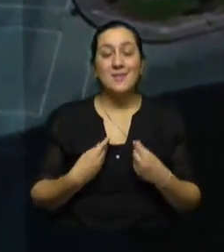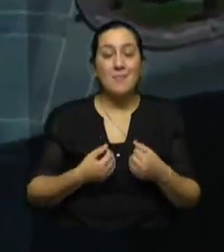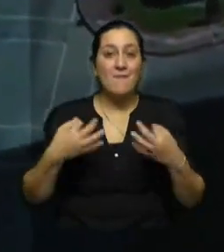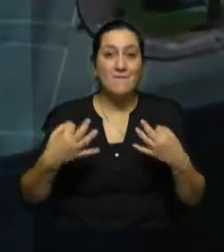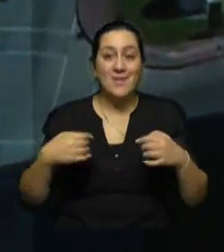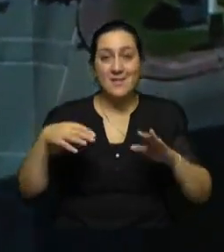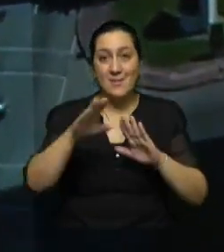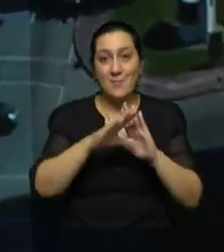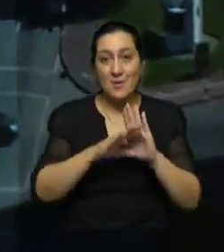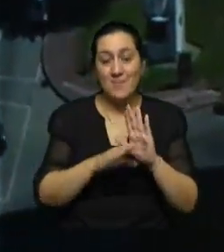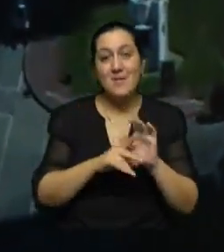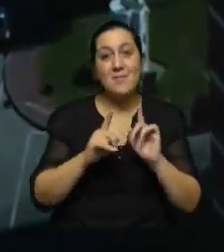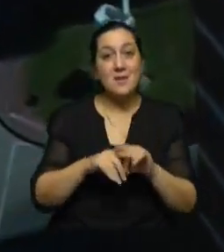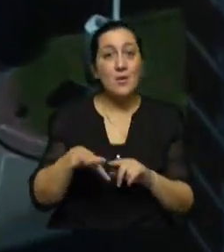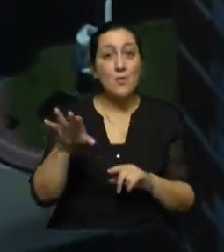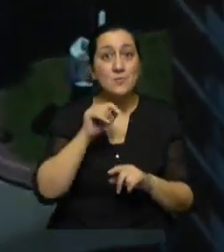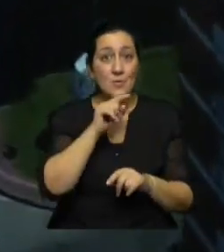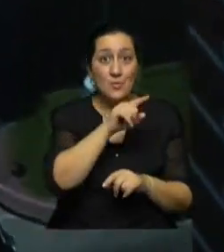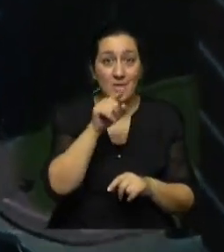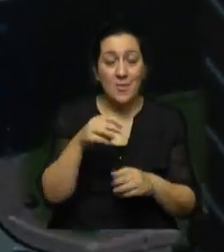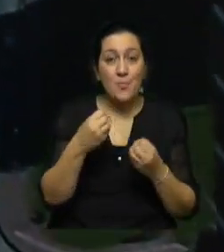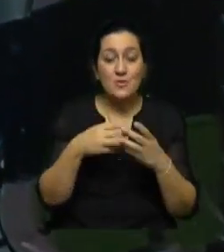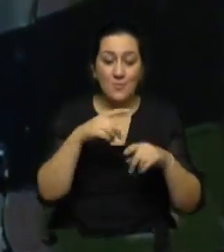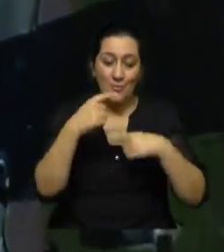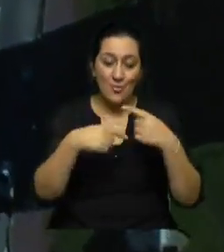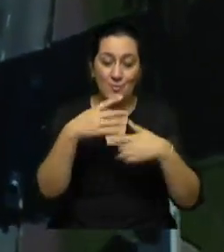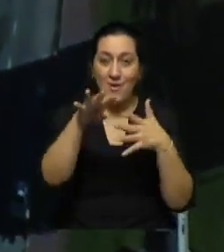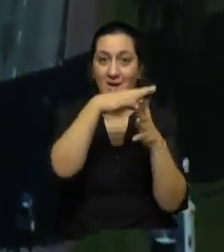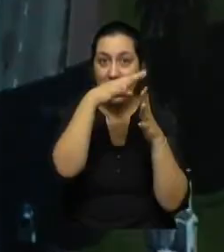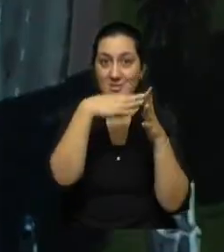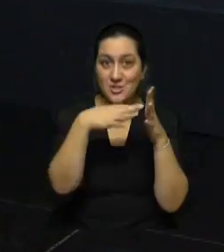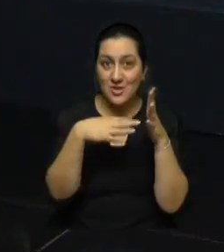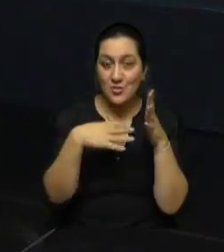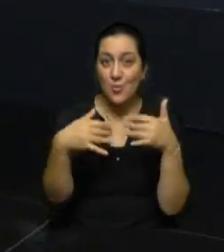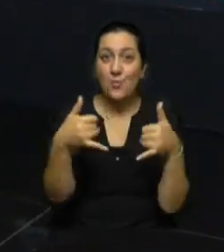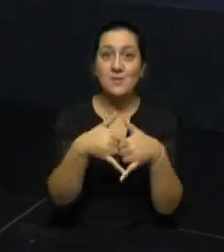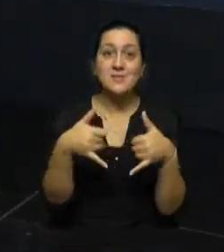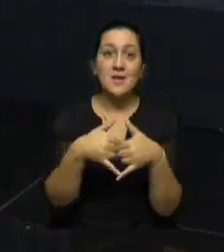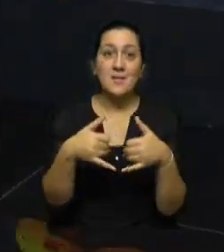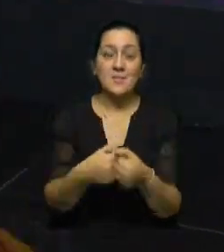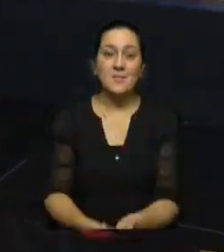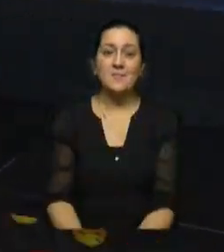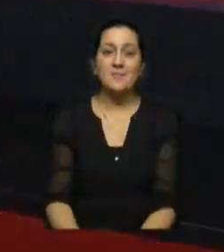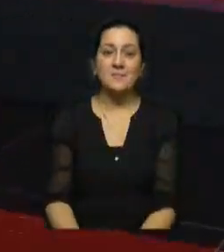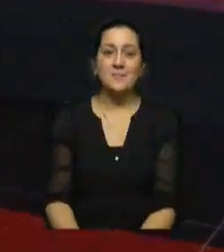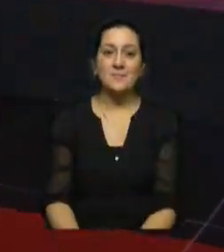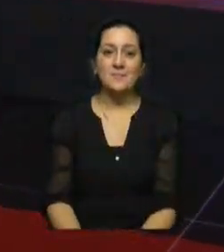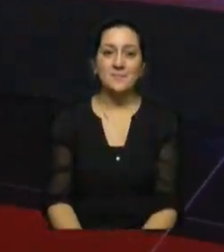bien escucharlos a ustedes. Por eso vamos a seguir leyendo los mensajes de ustedes, porque nos hace mucho bien.